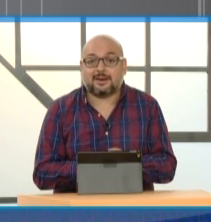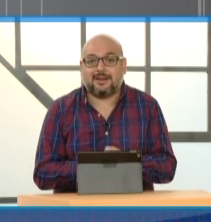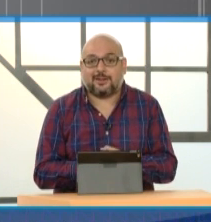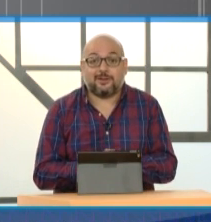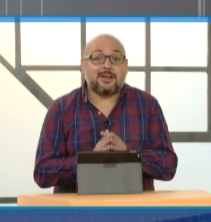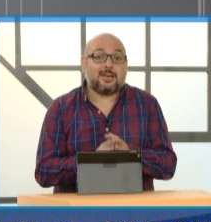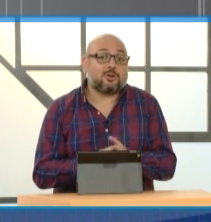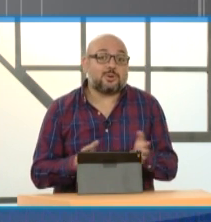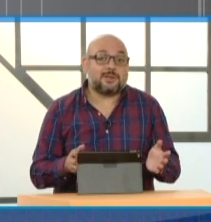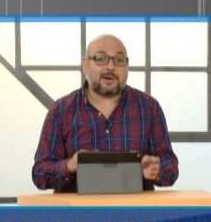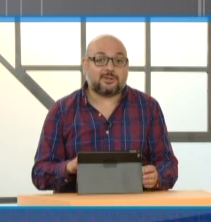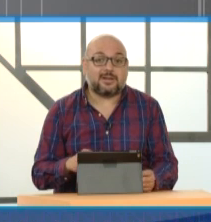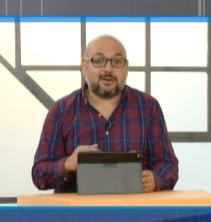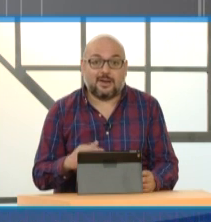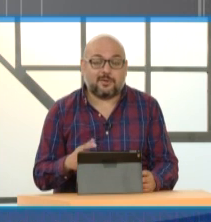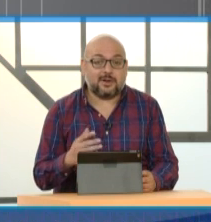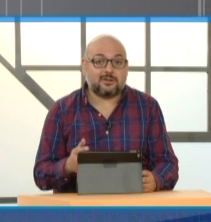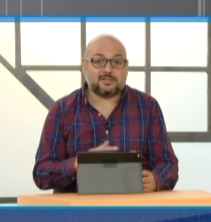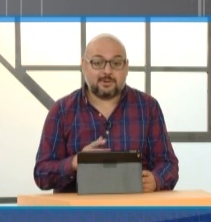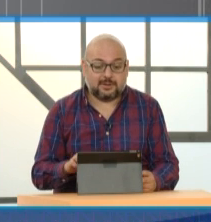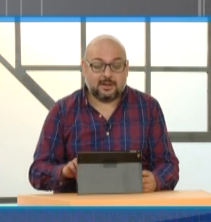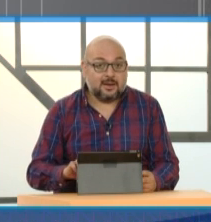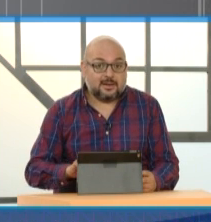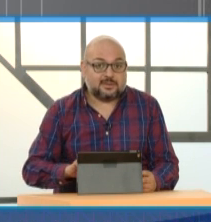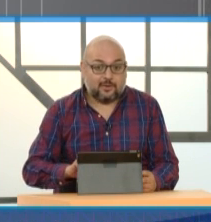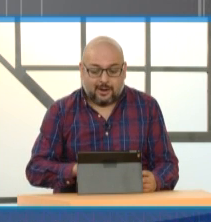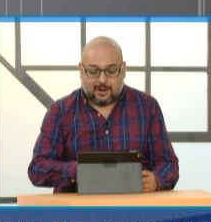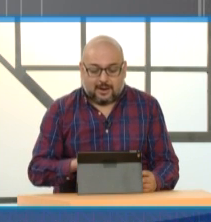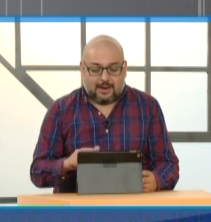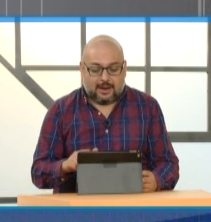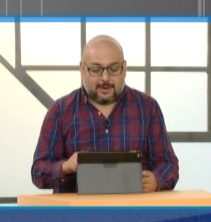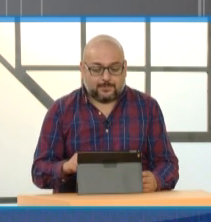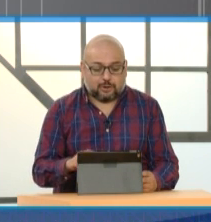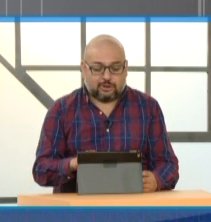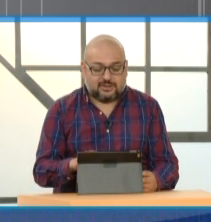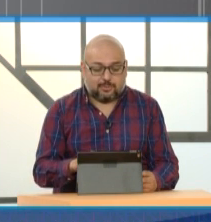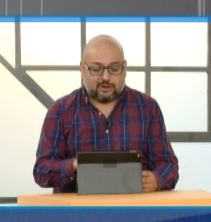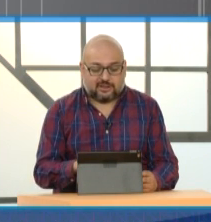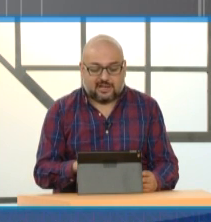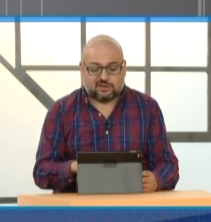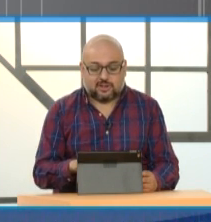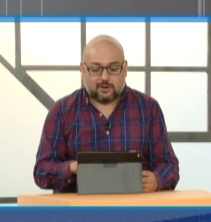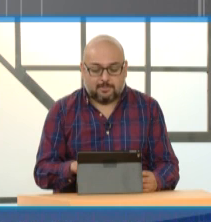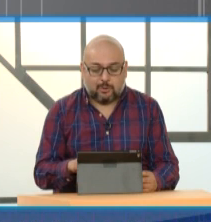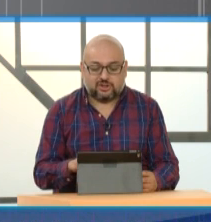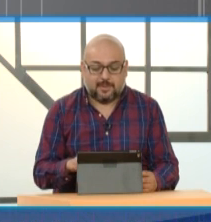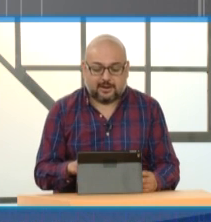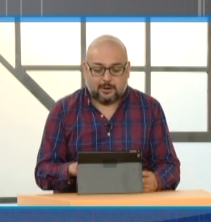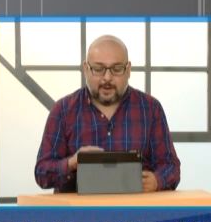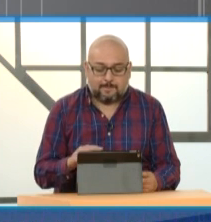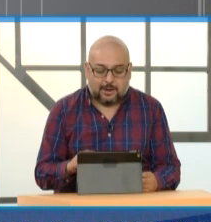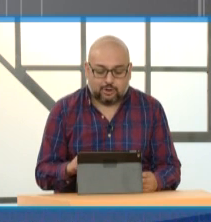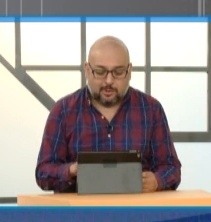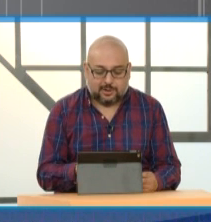también es legislador y no estuvo allí para votar ni a favor ni en contra, simplemente se fue. Otros dicen, bueno, dietazo, señor Mauricio Macri,